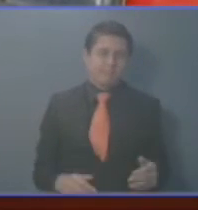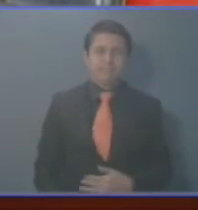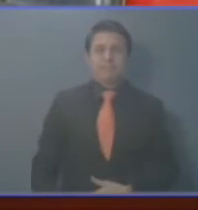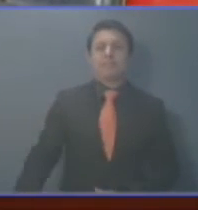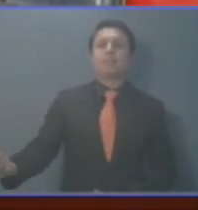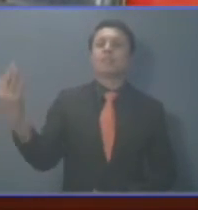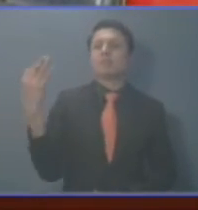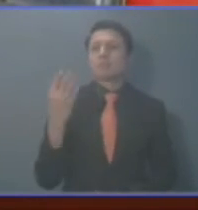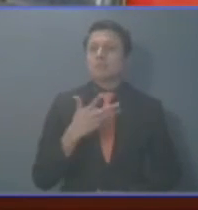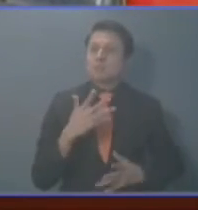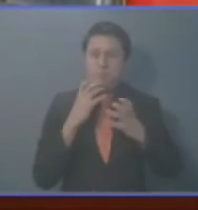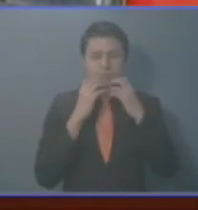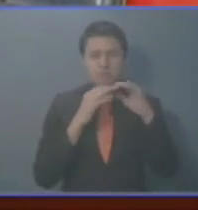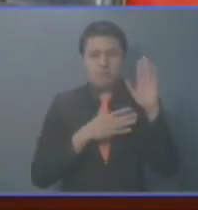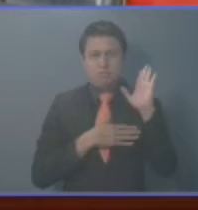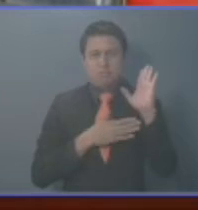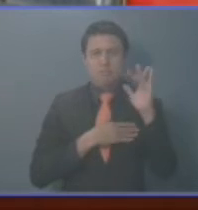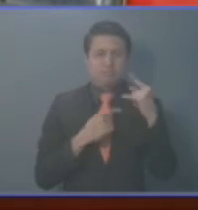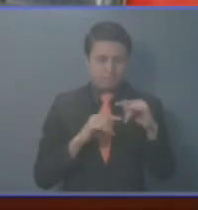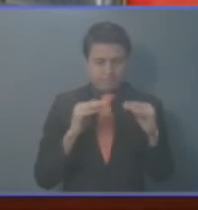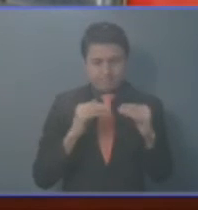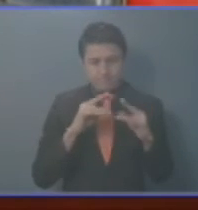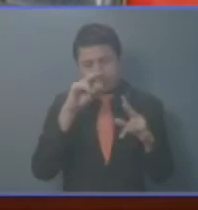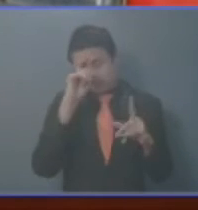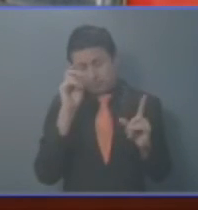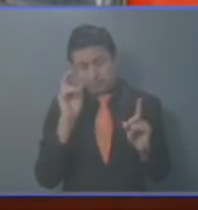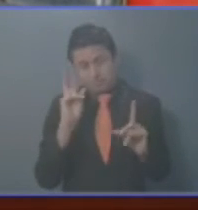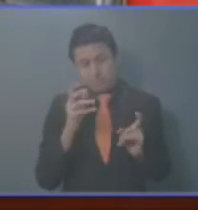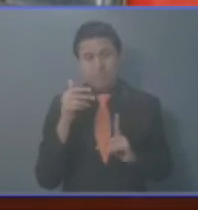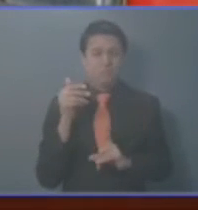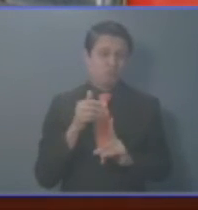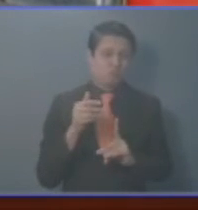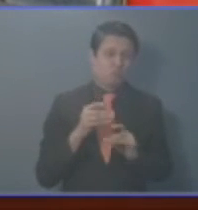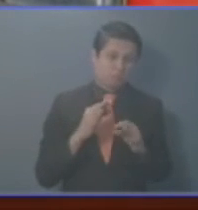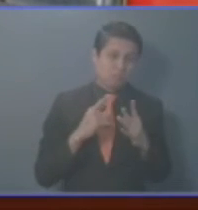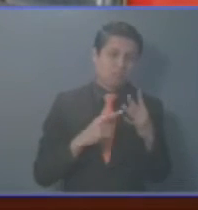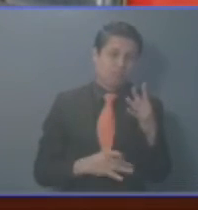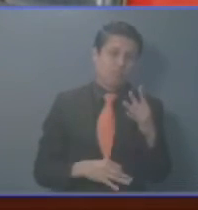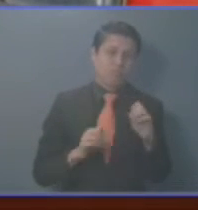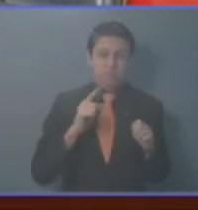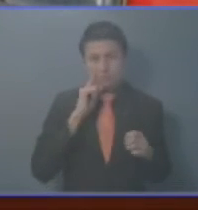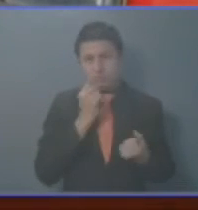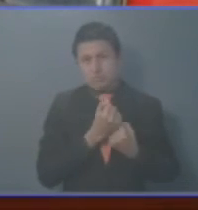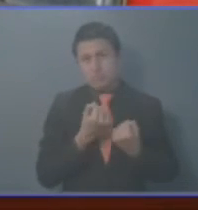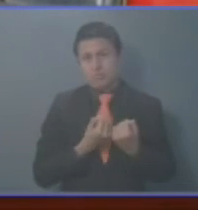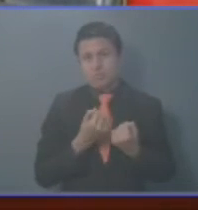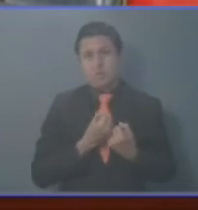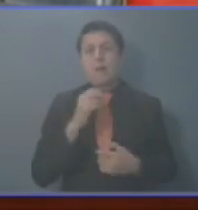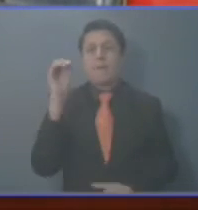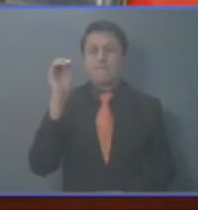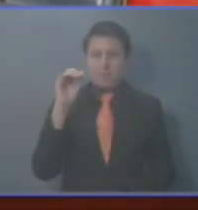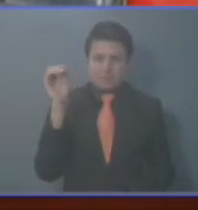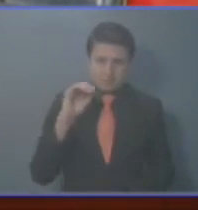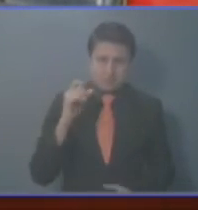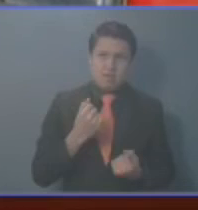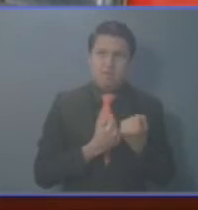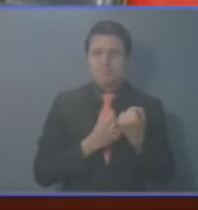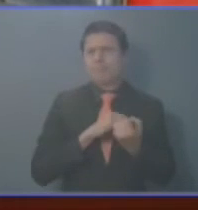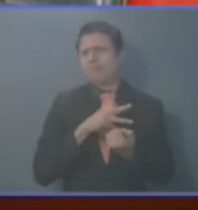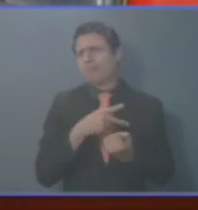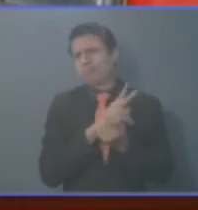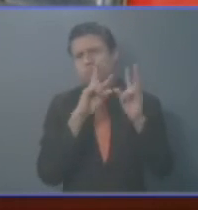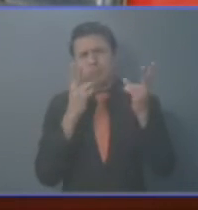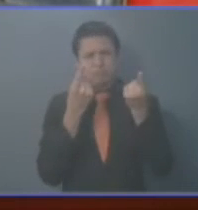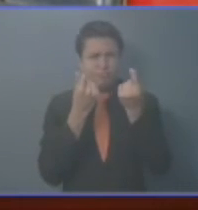sociedad para invertir más y mejor en educación, para que por ley se posibilite el aumento controlado y sostenido del